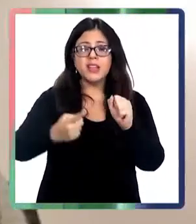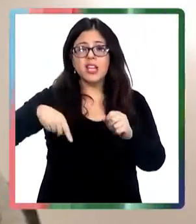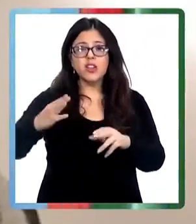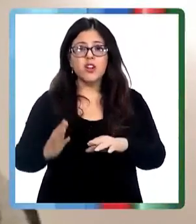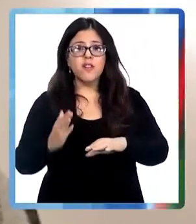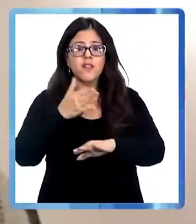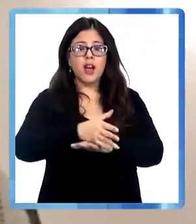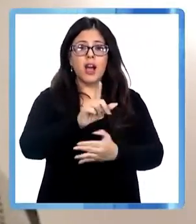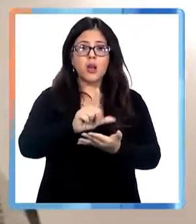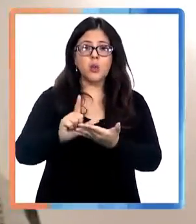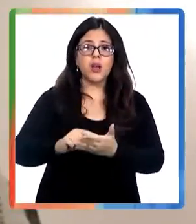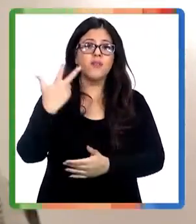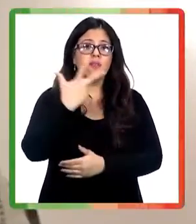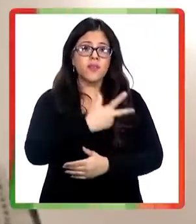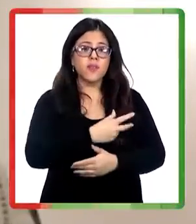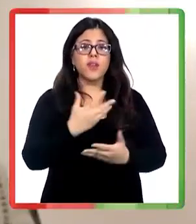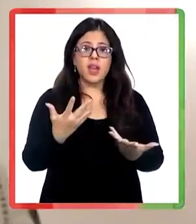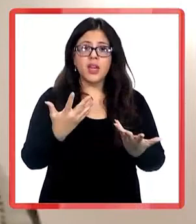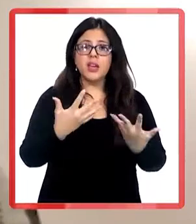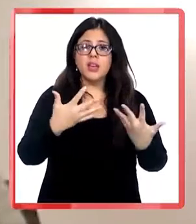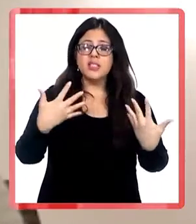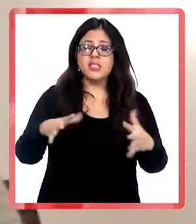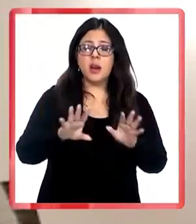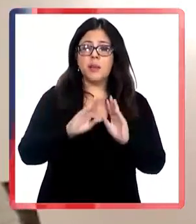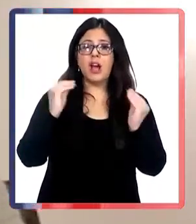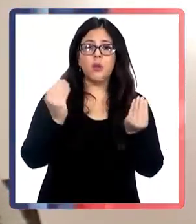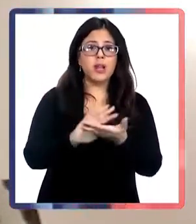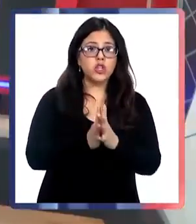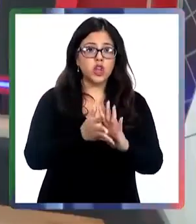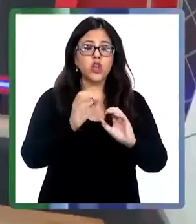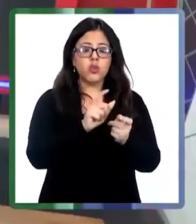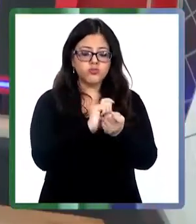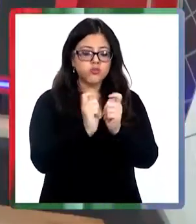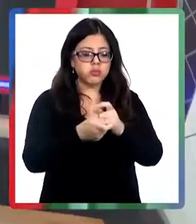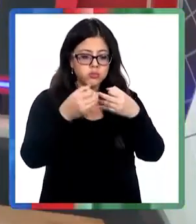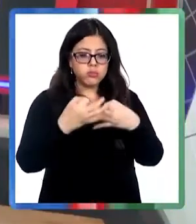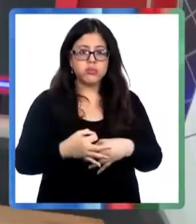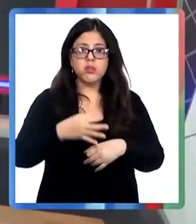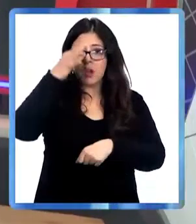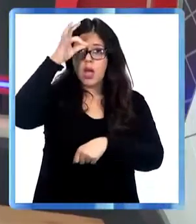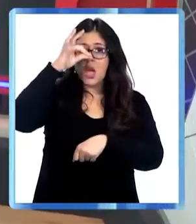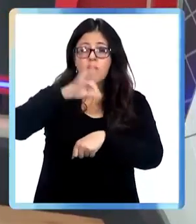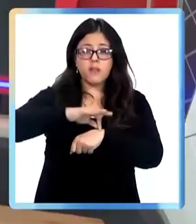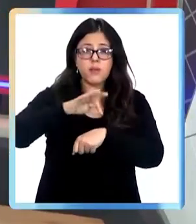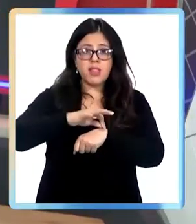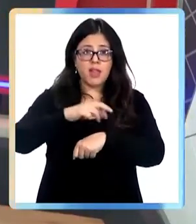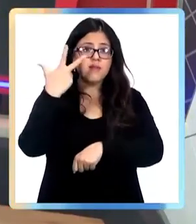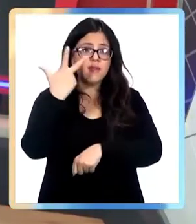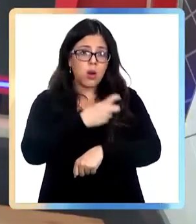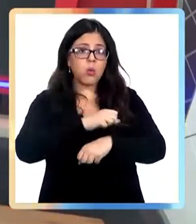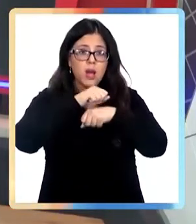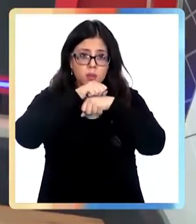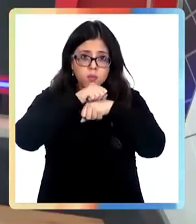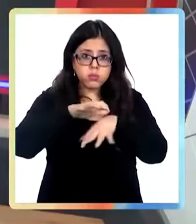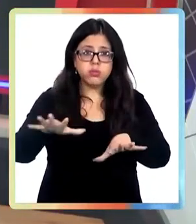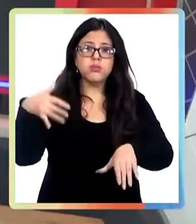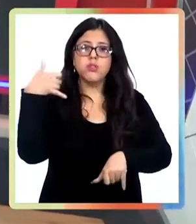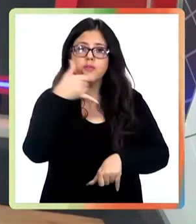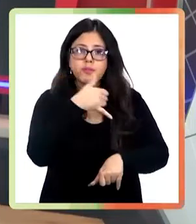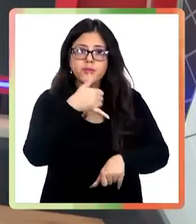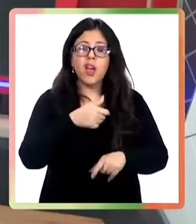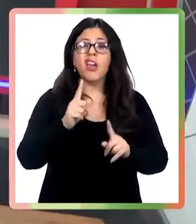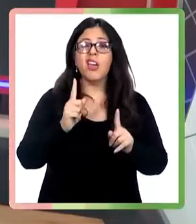que acudan a los centros de vacunación para completar su esquema o para actualizar su vacuna de influenza, que sabemos debemos recibirla